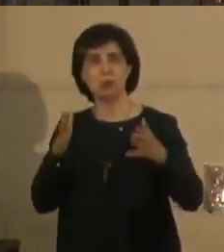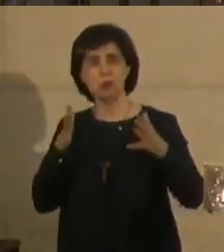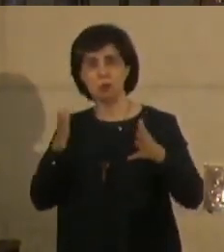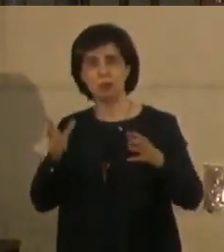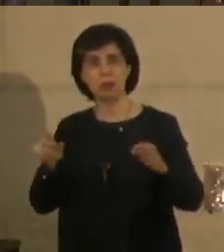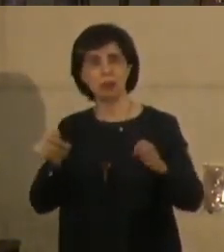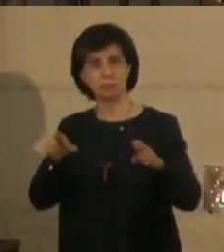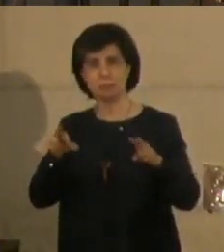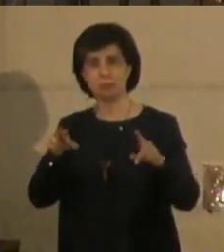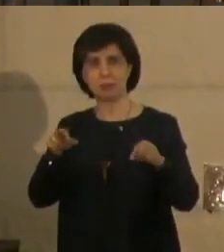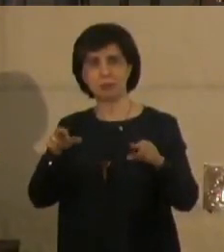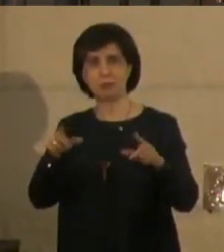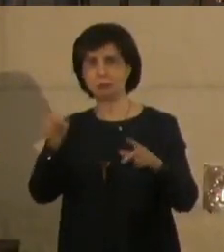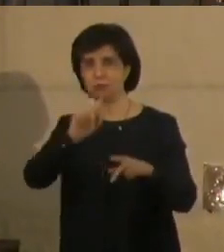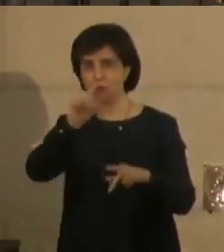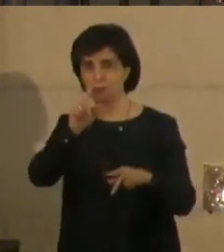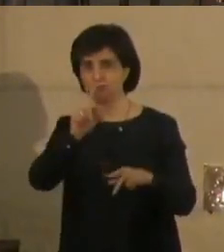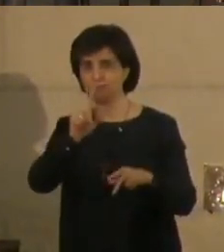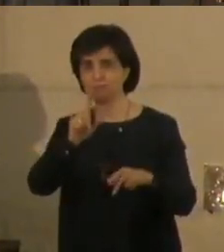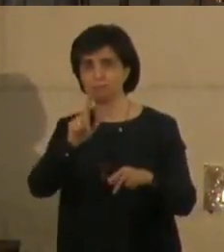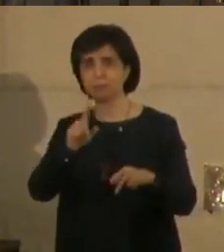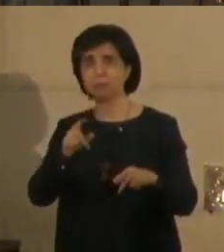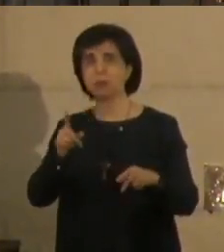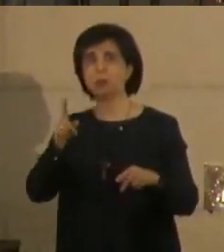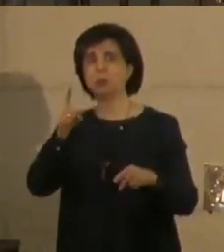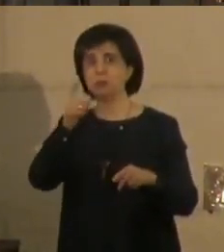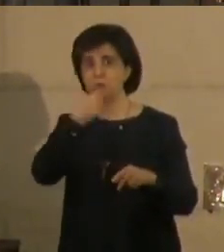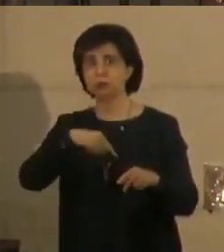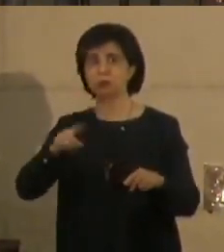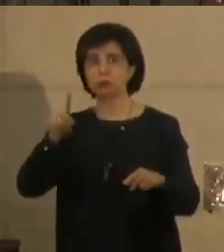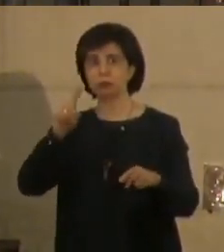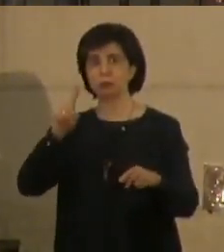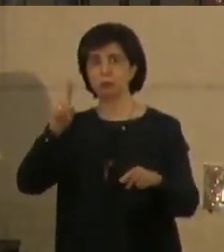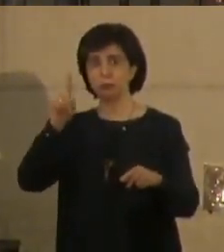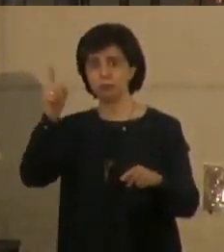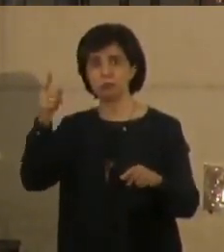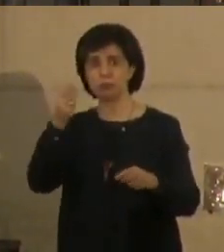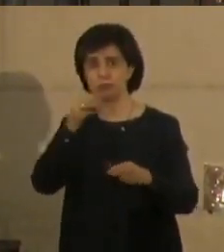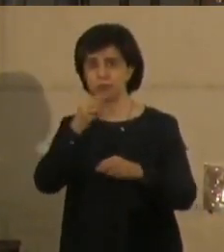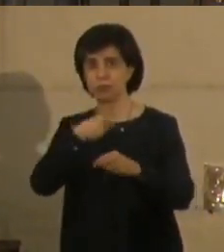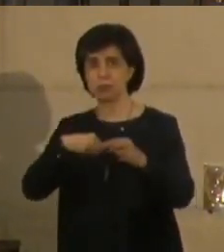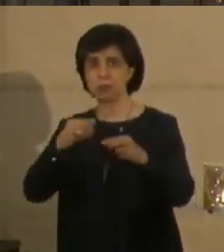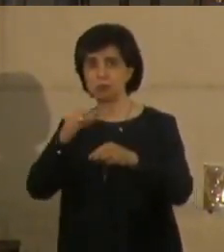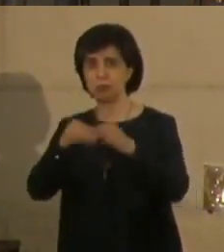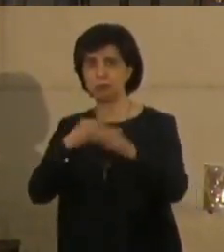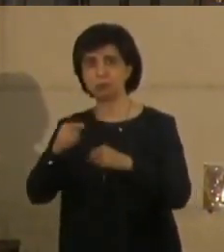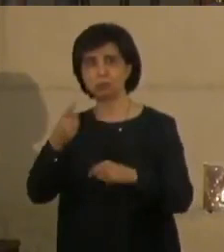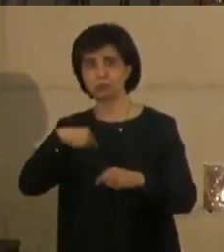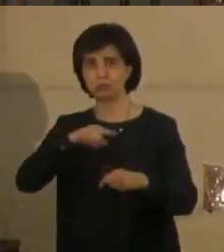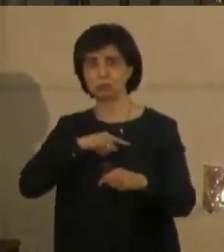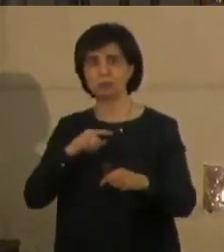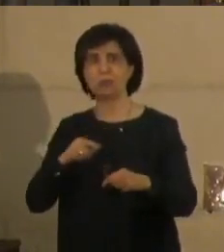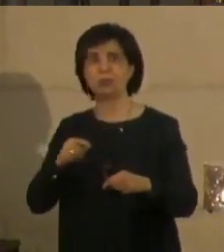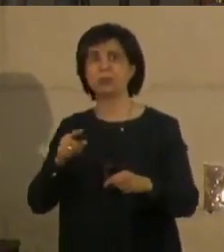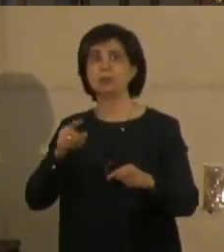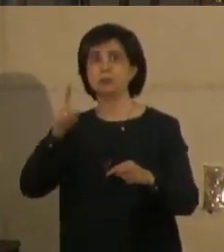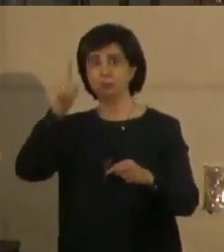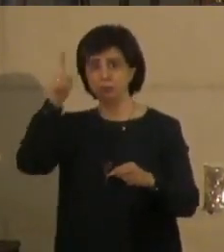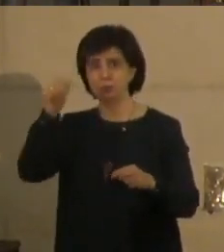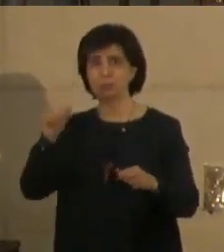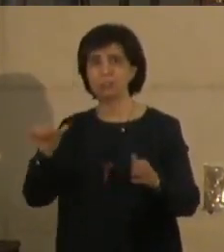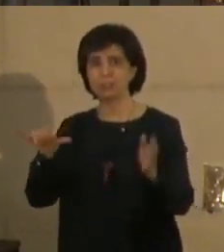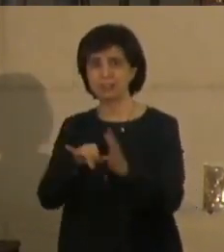plata. Nuestro Dios no lo hemos hecho los hombres. Es un Dios que se ha acercado aquí a los